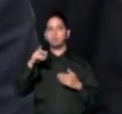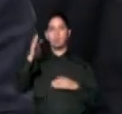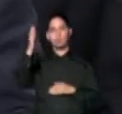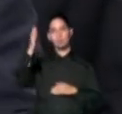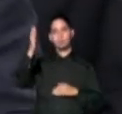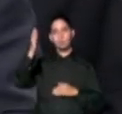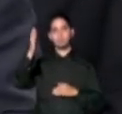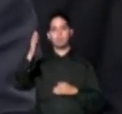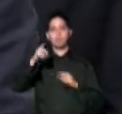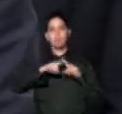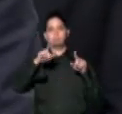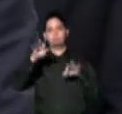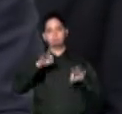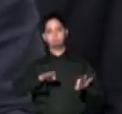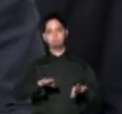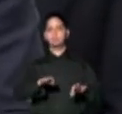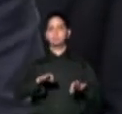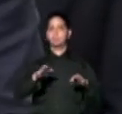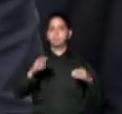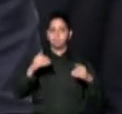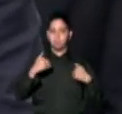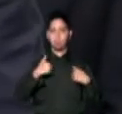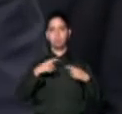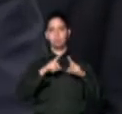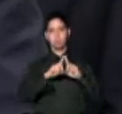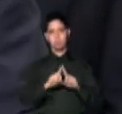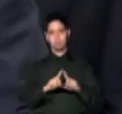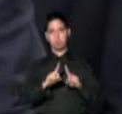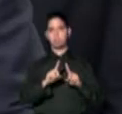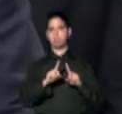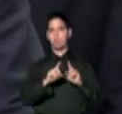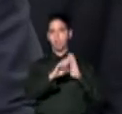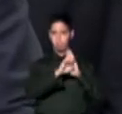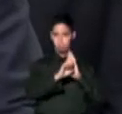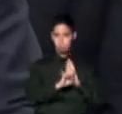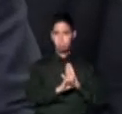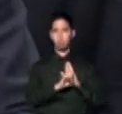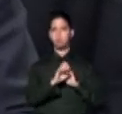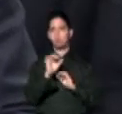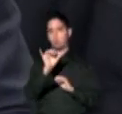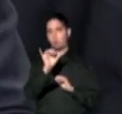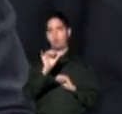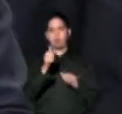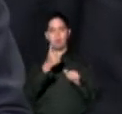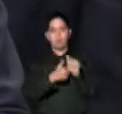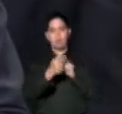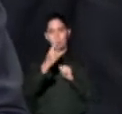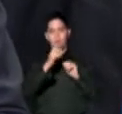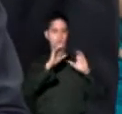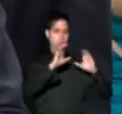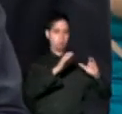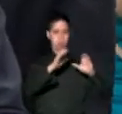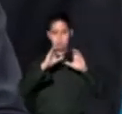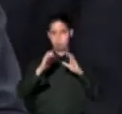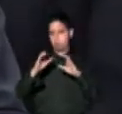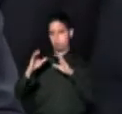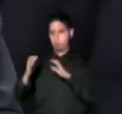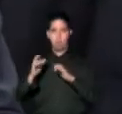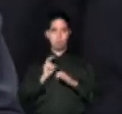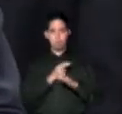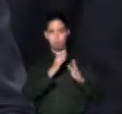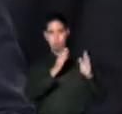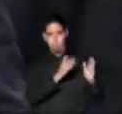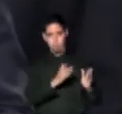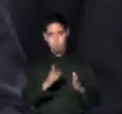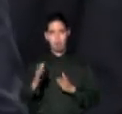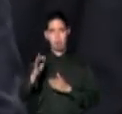sí, tenemos una serie de escenarios, por decirlo así, y van a estar categorizados dentro de lo que es nuestro plan fiscal y de desarrollo